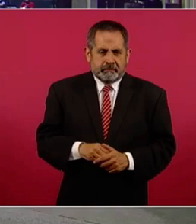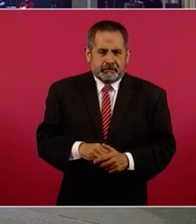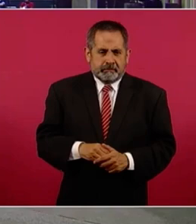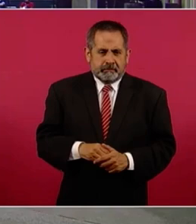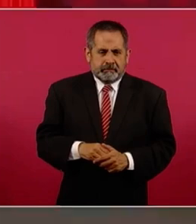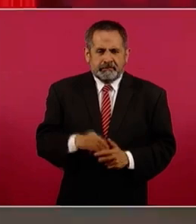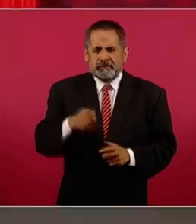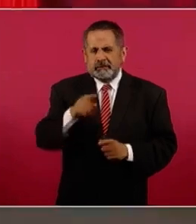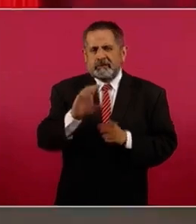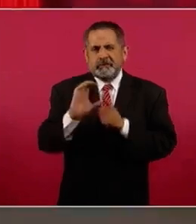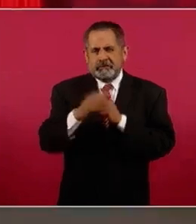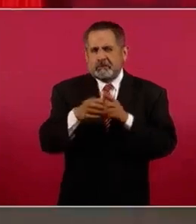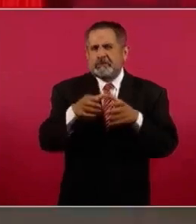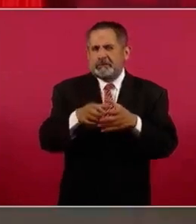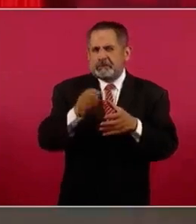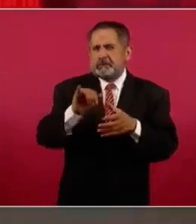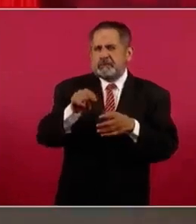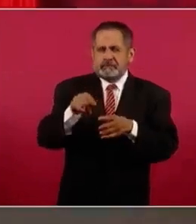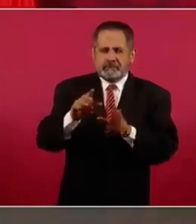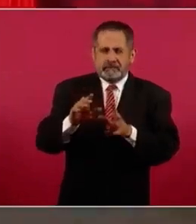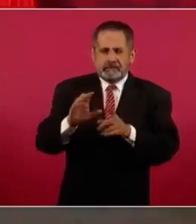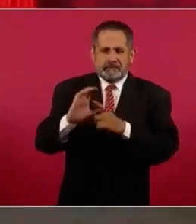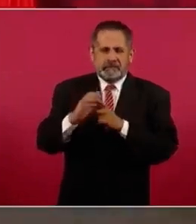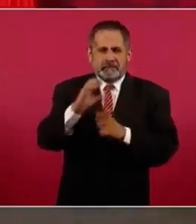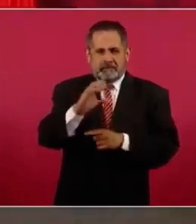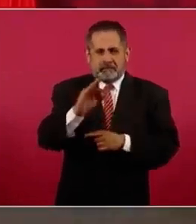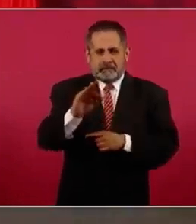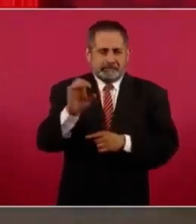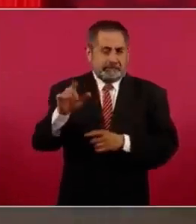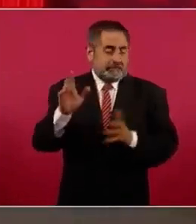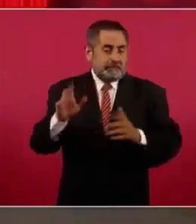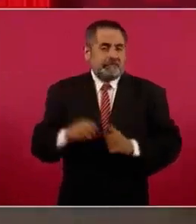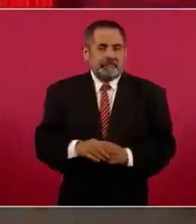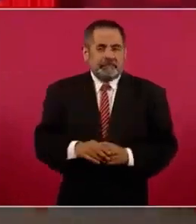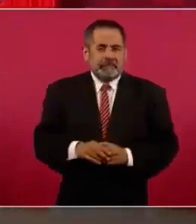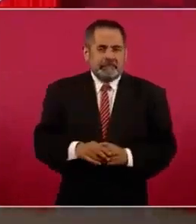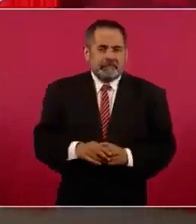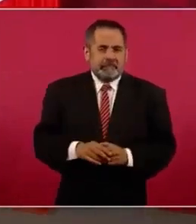La comisión, sí. La Comisión Federal de Electricidad.